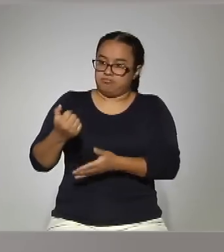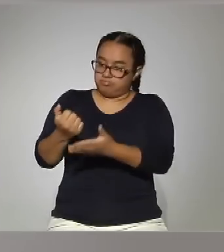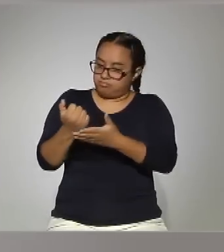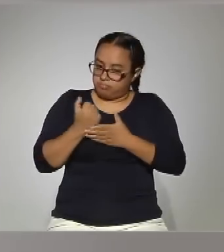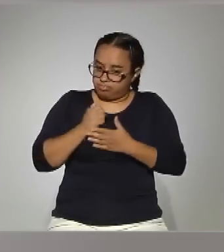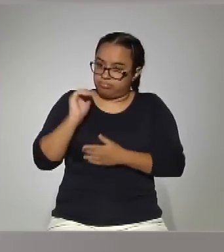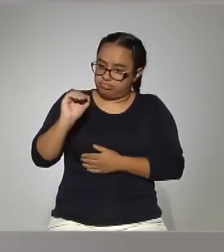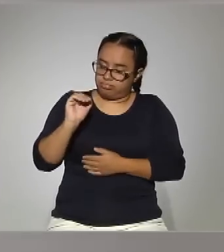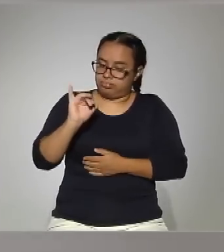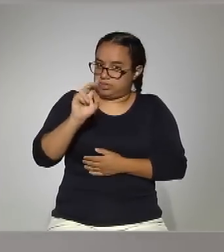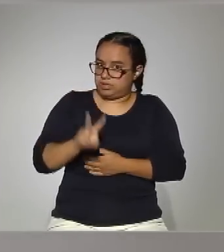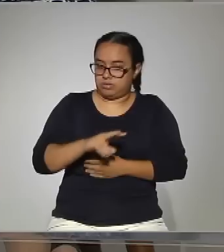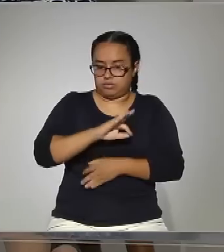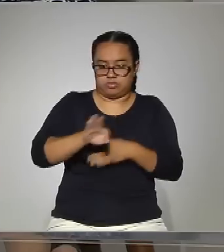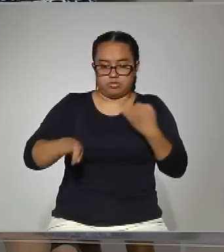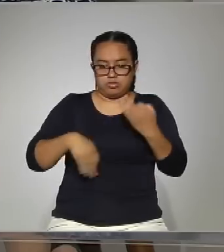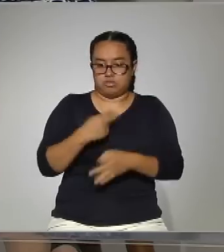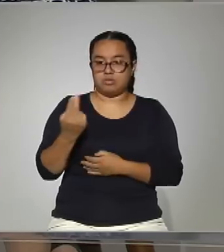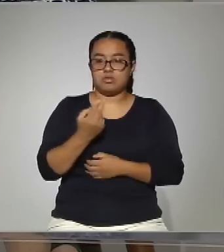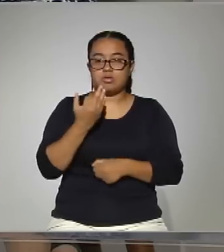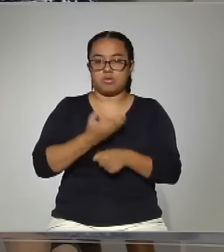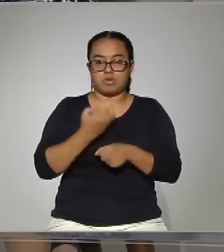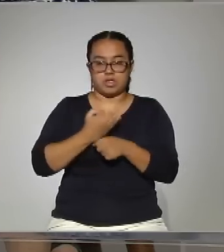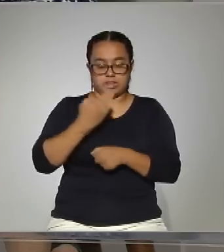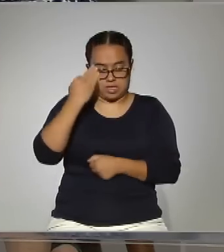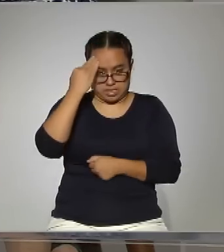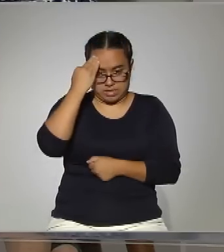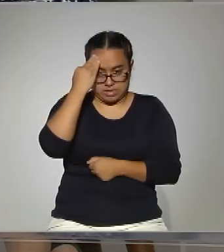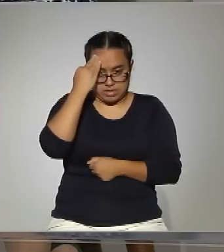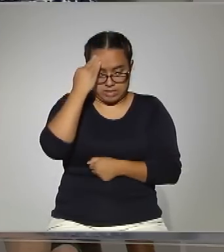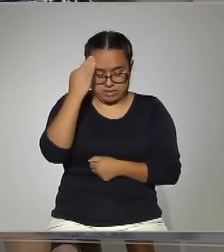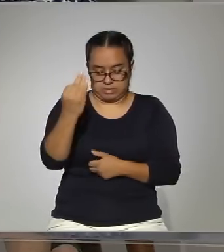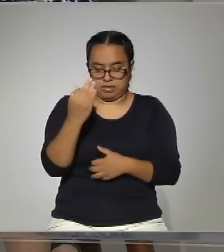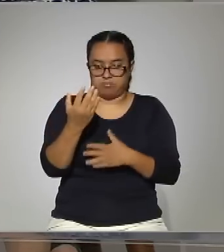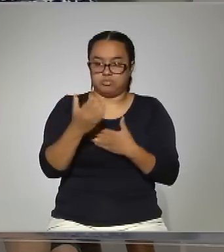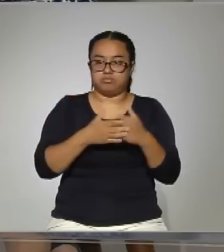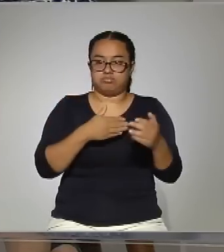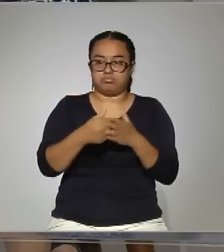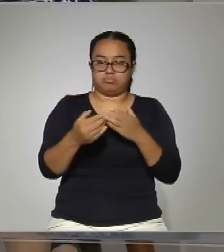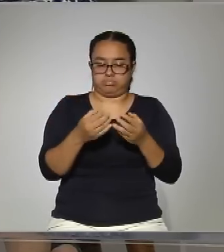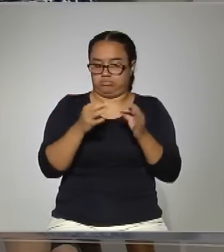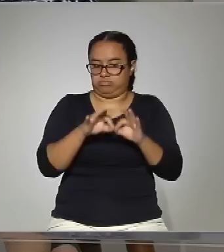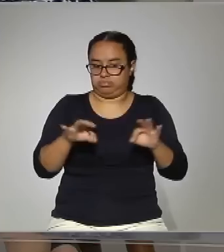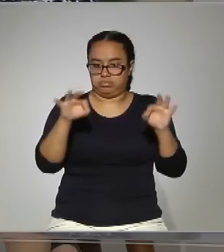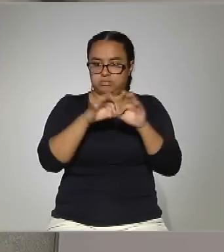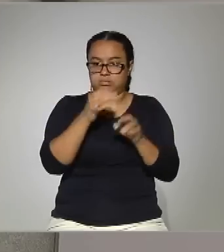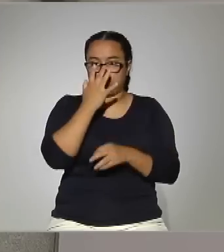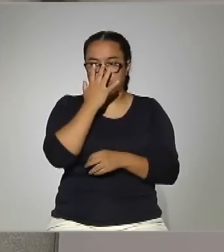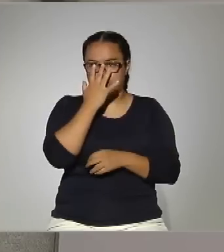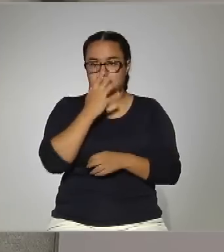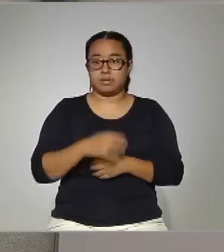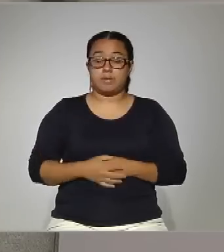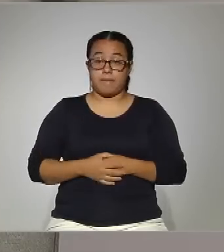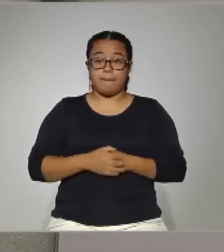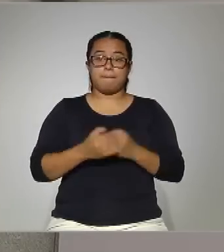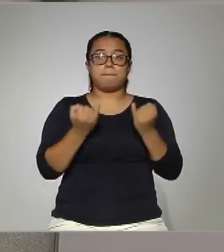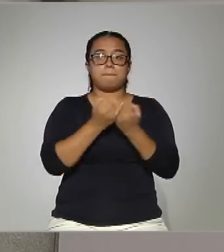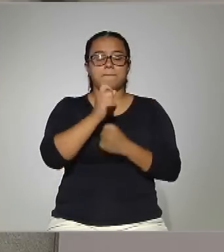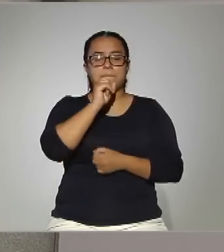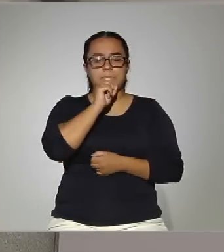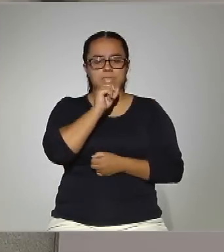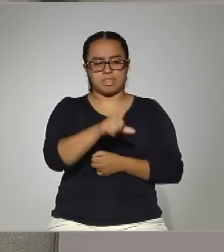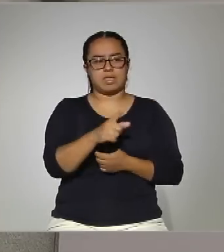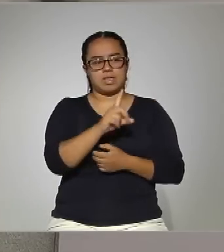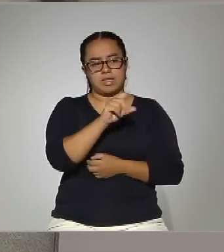tema muy de actualidad y muy importante. Muchas gracias. Muchísimas gracias. Gracias por estar aquí. También está con